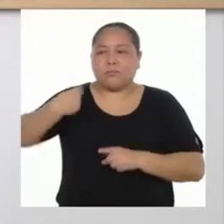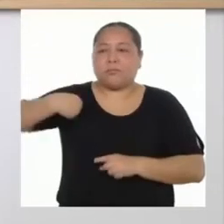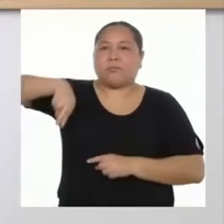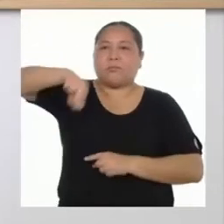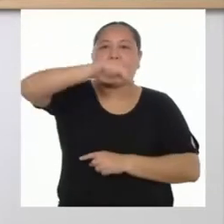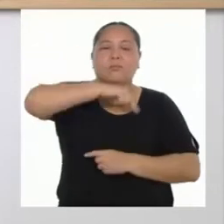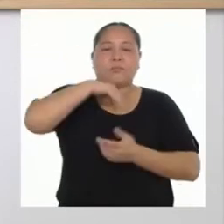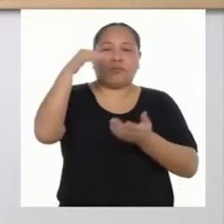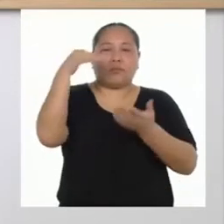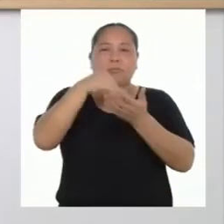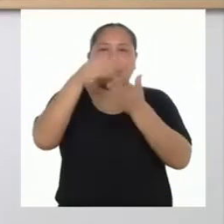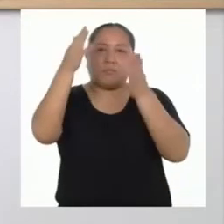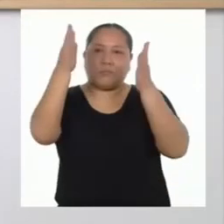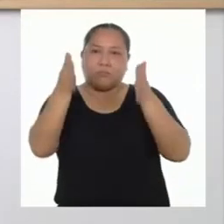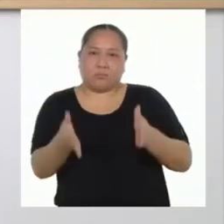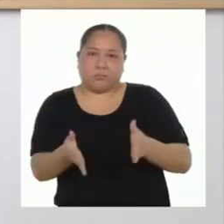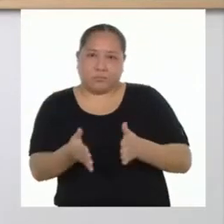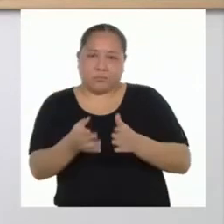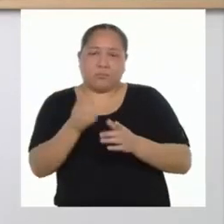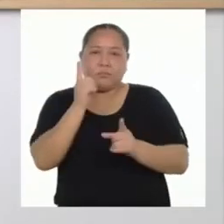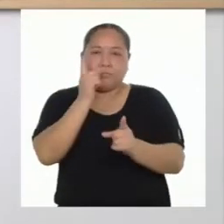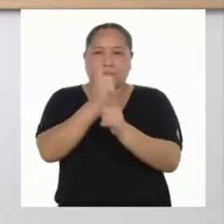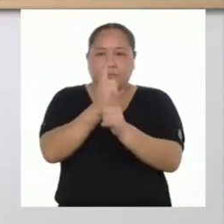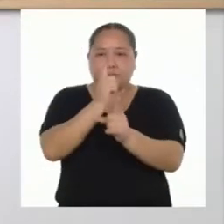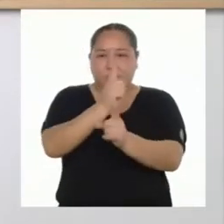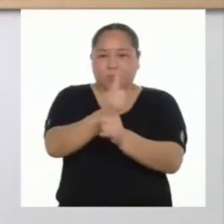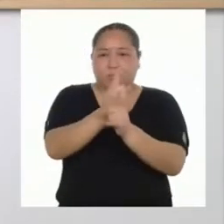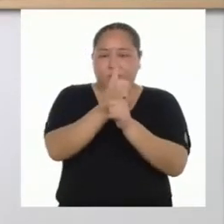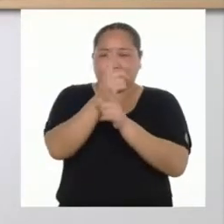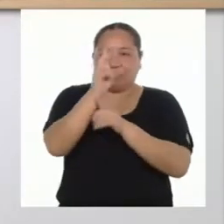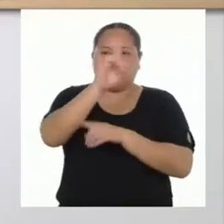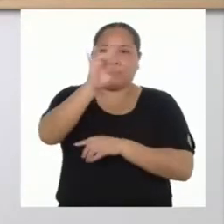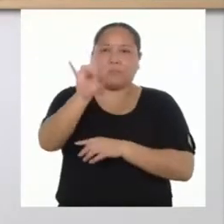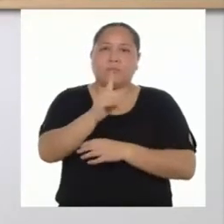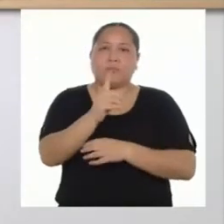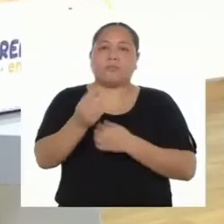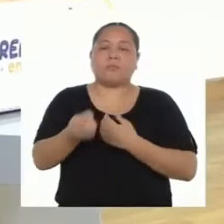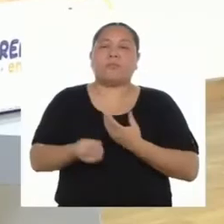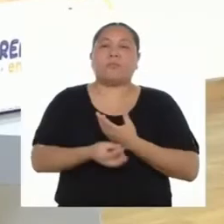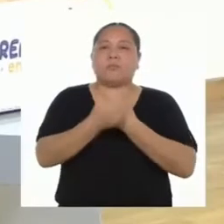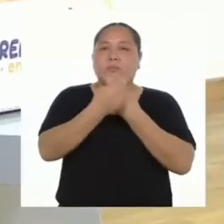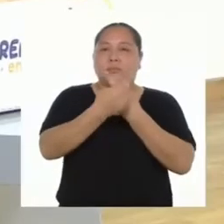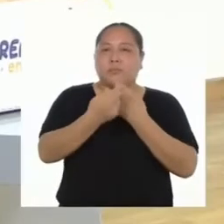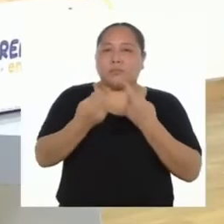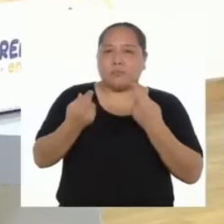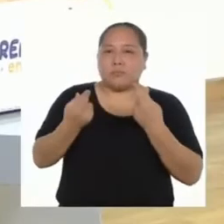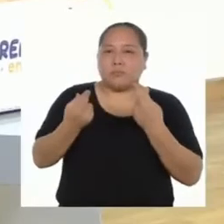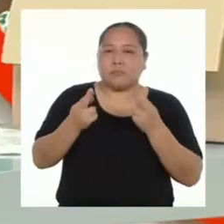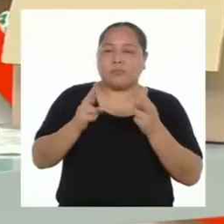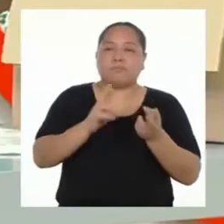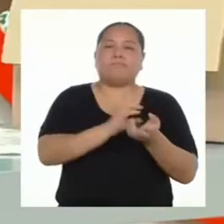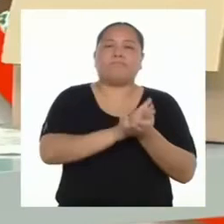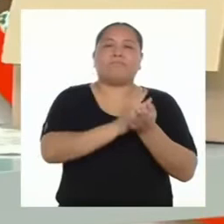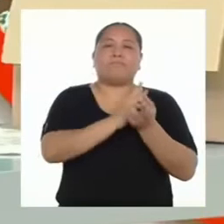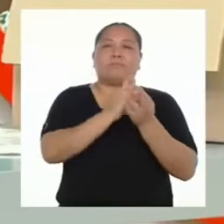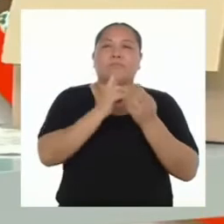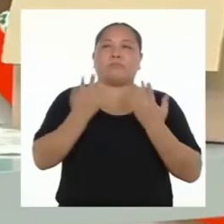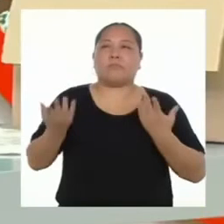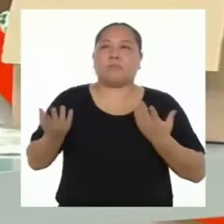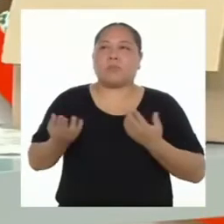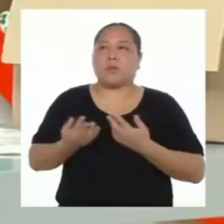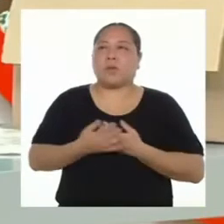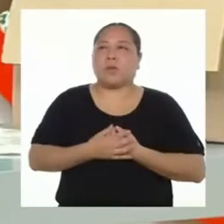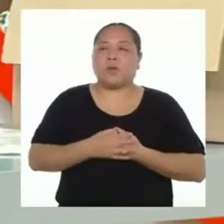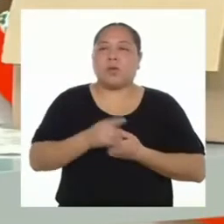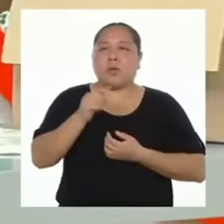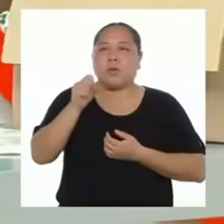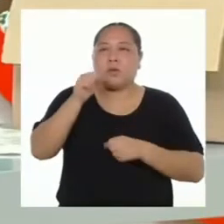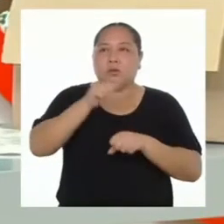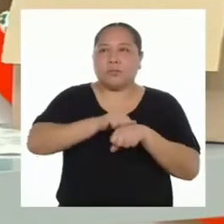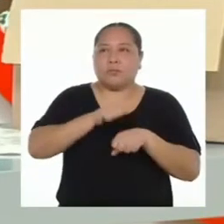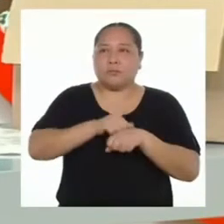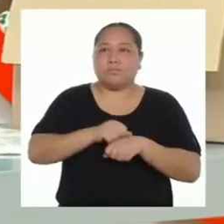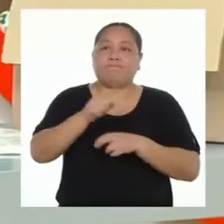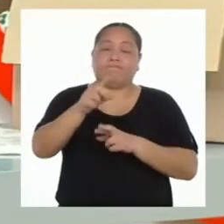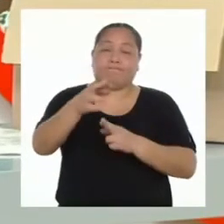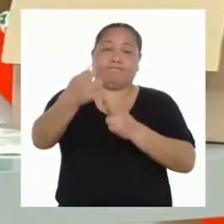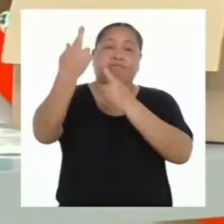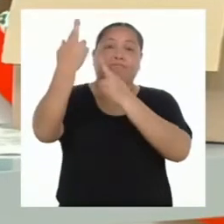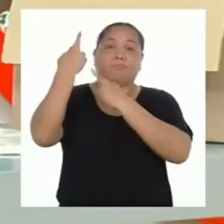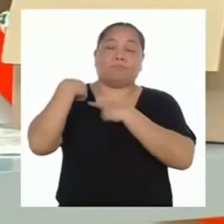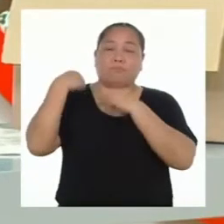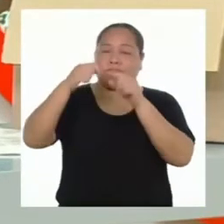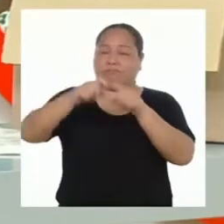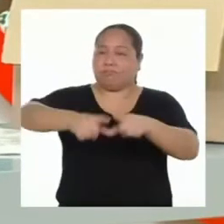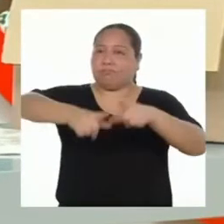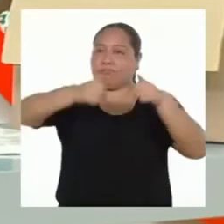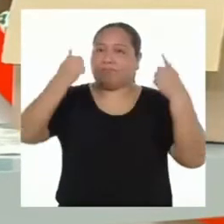como estudiantes en el adecuado manejo de los residuos sólidos. Es decir, existe una gran responsabilidad en